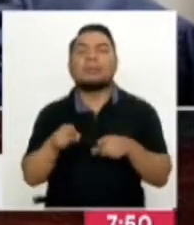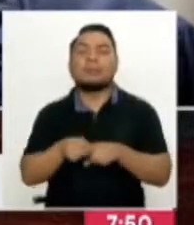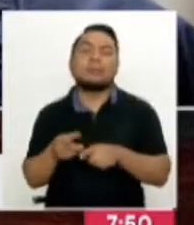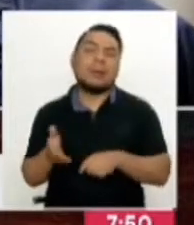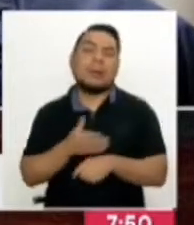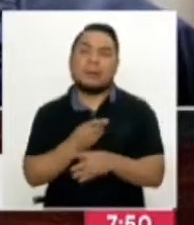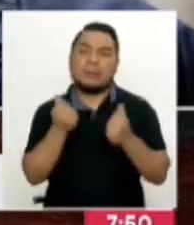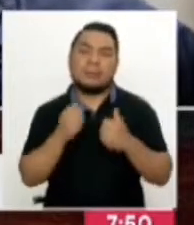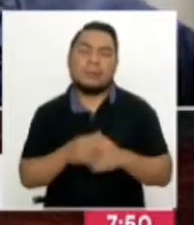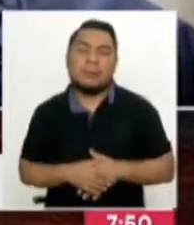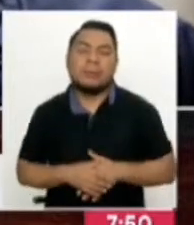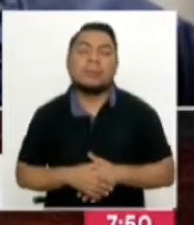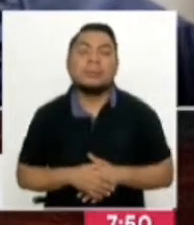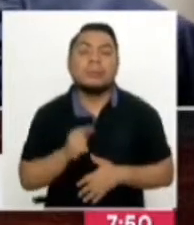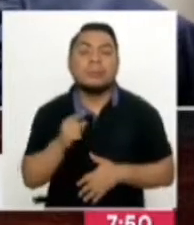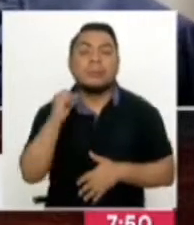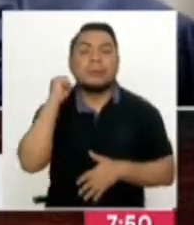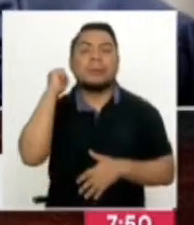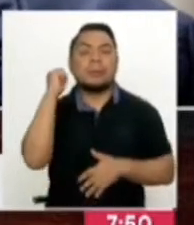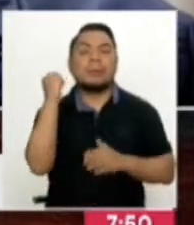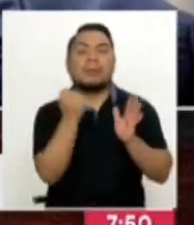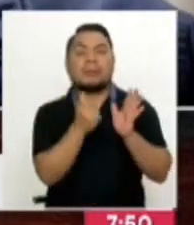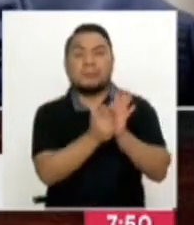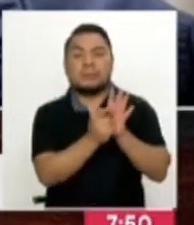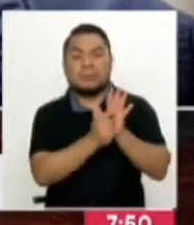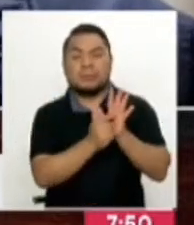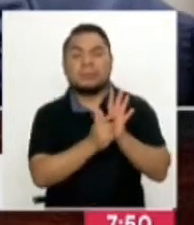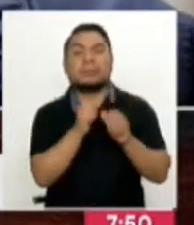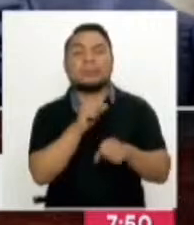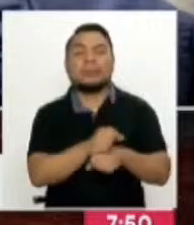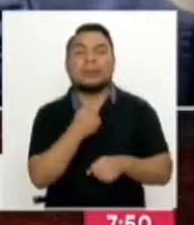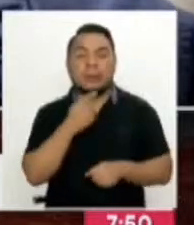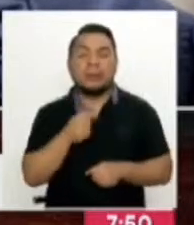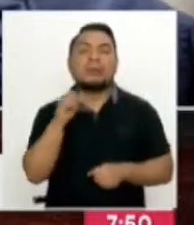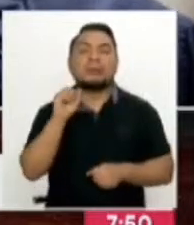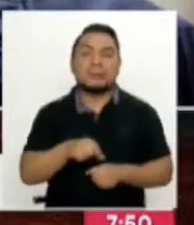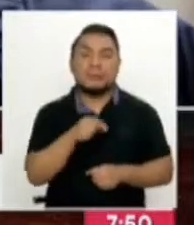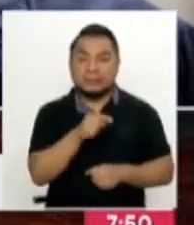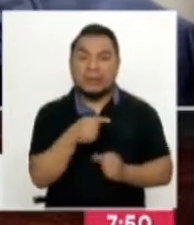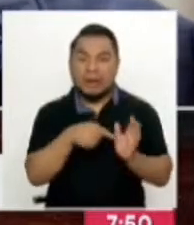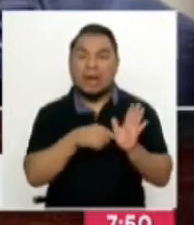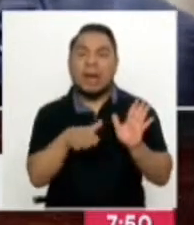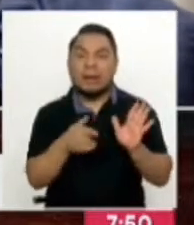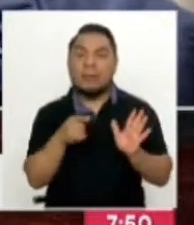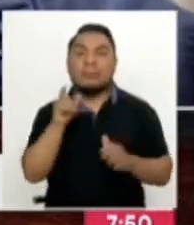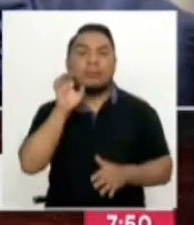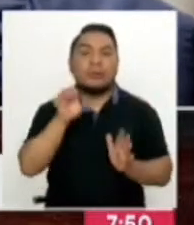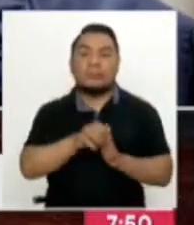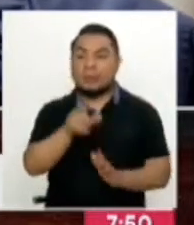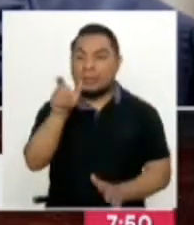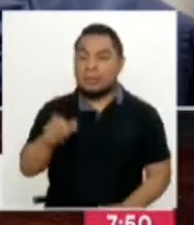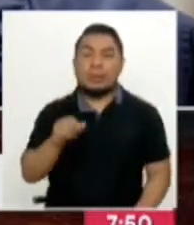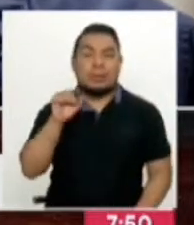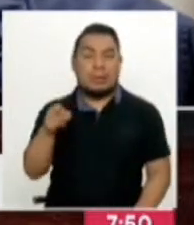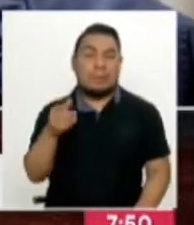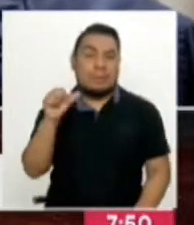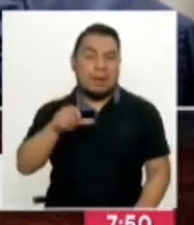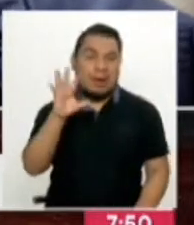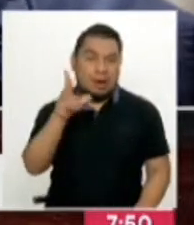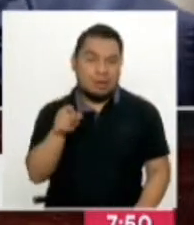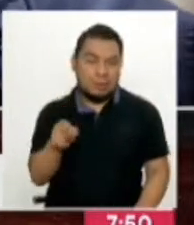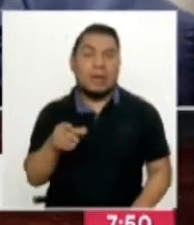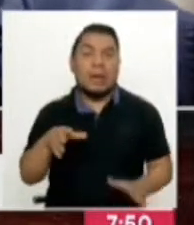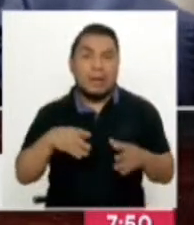eficaz. Es lo que se conoce en el derecho penal como el derecho penal premial, porque cuando un delincuente se somete a estas